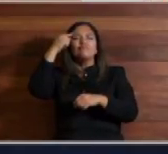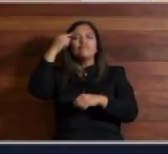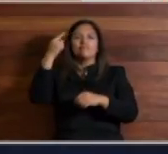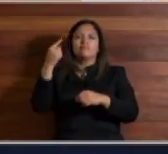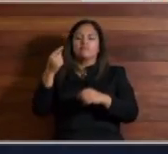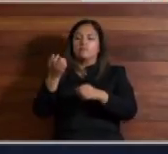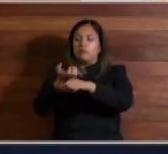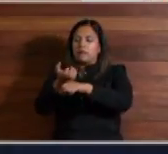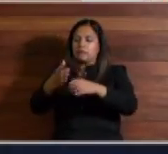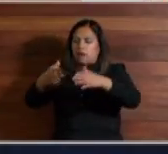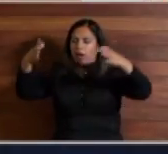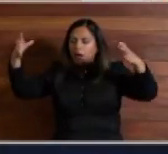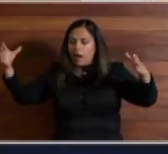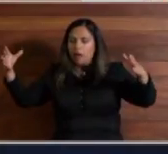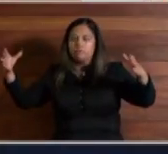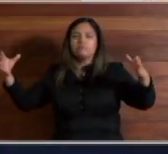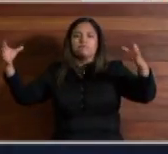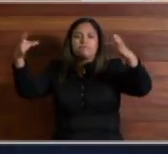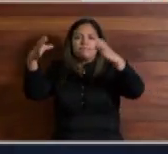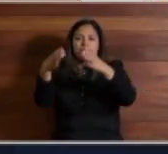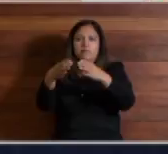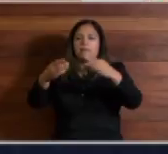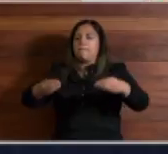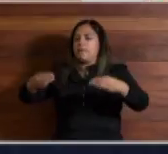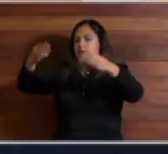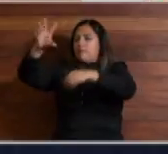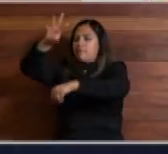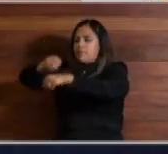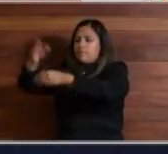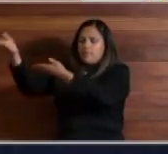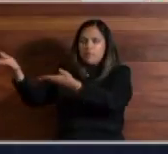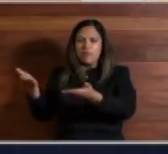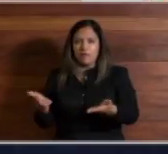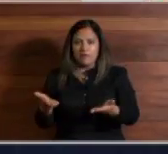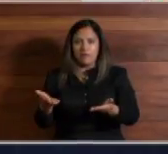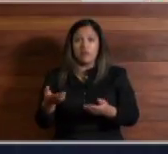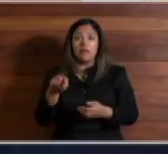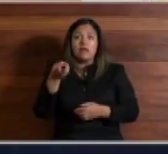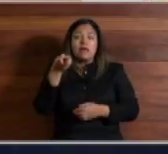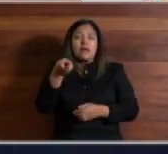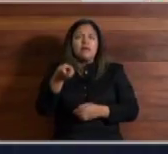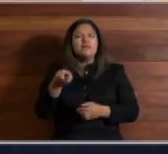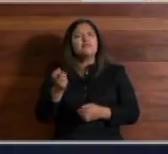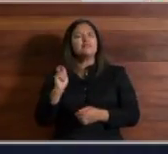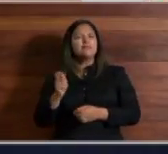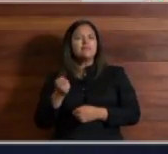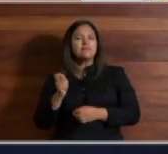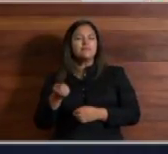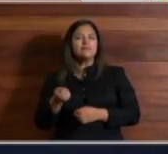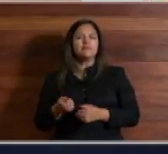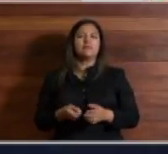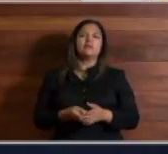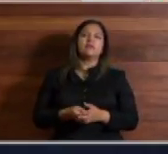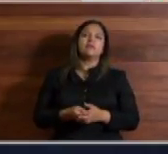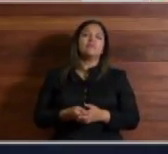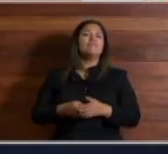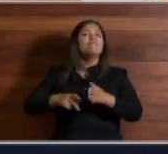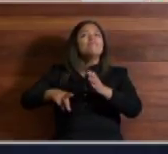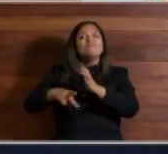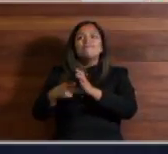que deja el Estado lo asumirán los mercados. El hecho es que la recaudación es muy